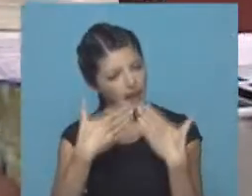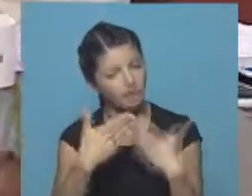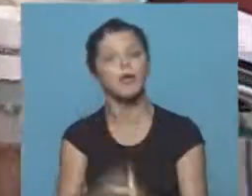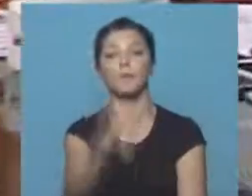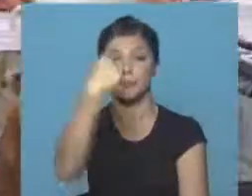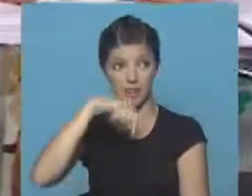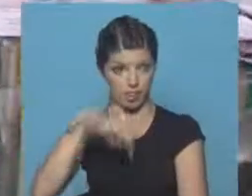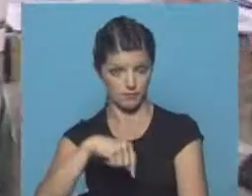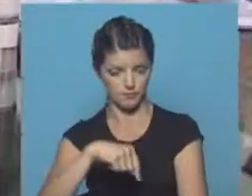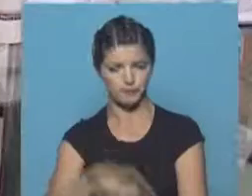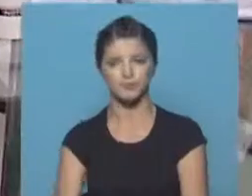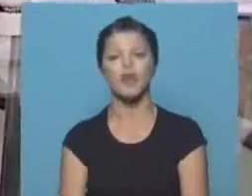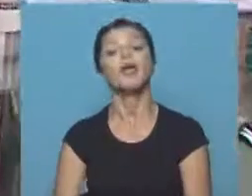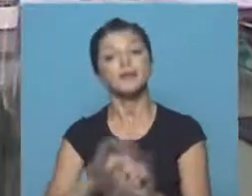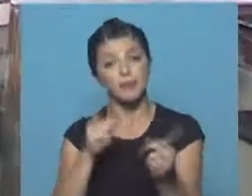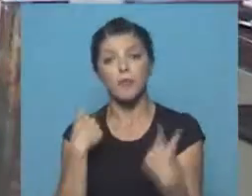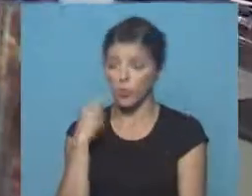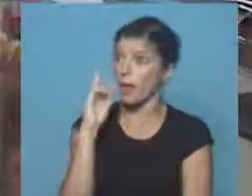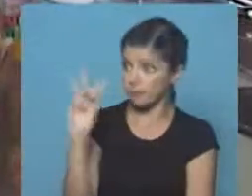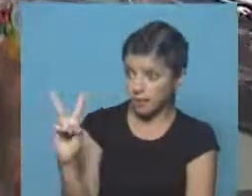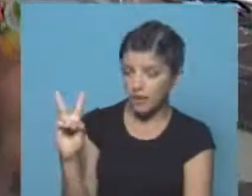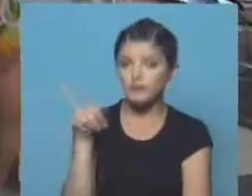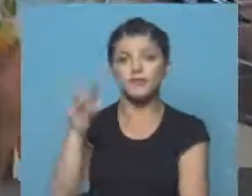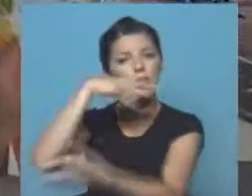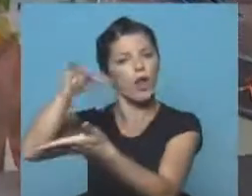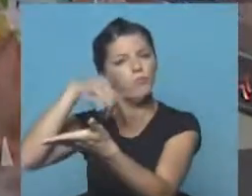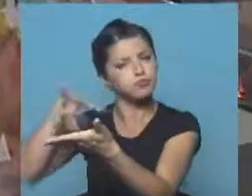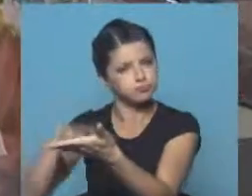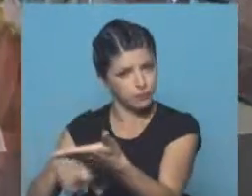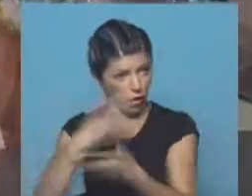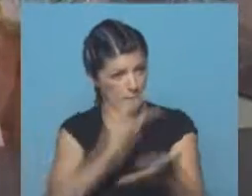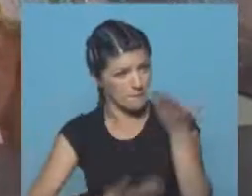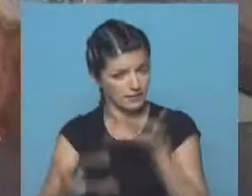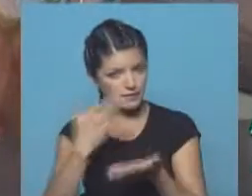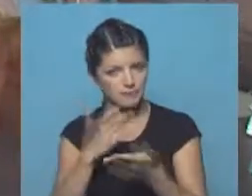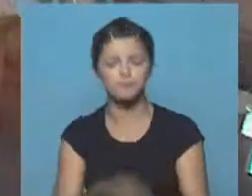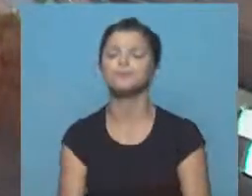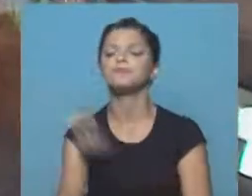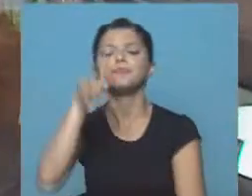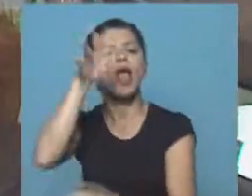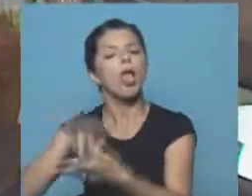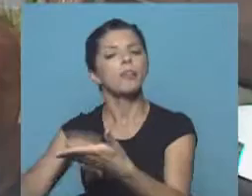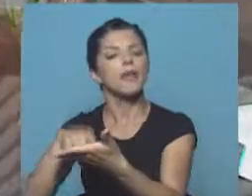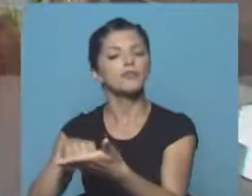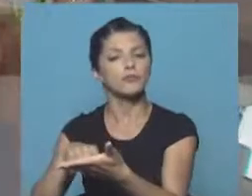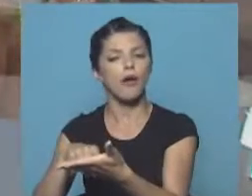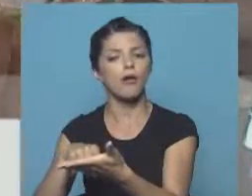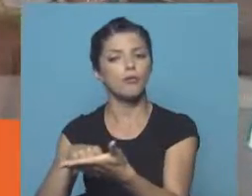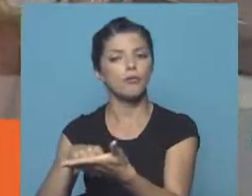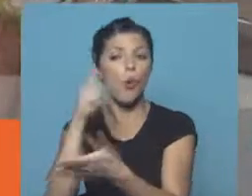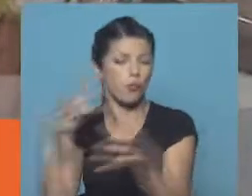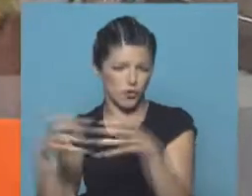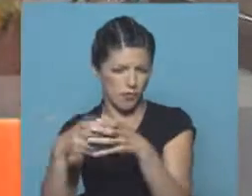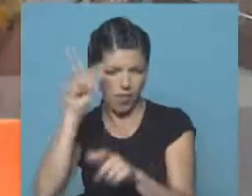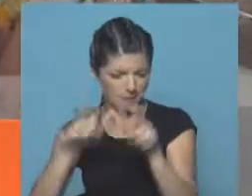este momento y también compartir la lectura del petitorio. Ministro, ahí en ese texto que consensuaron un grupo de las